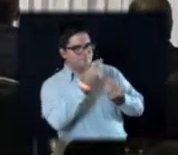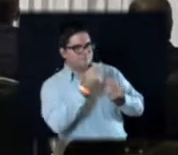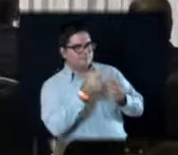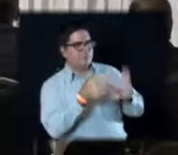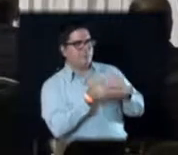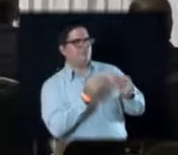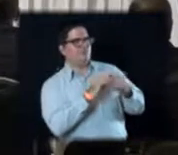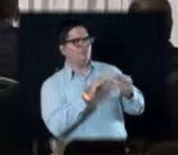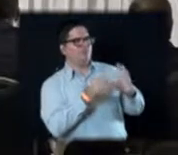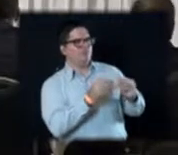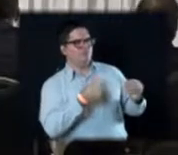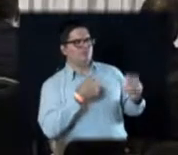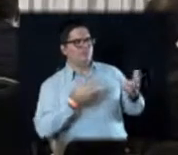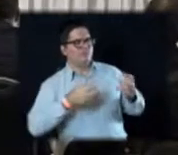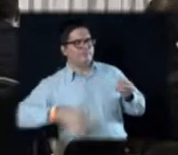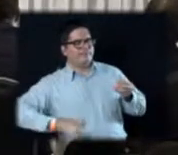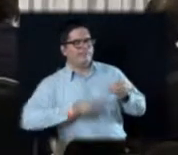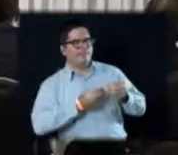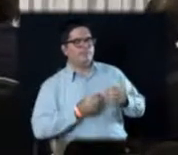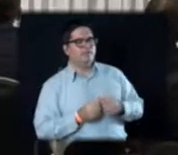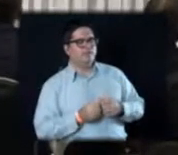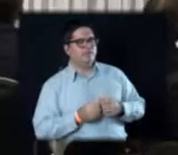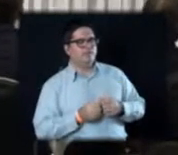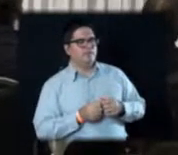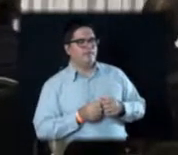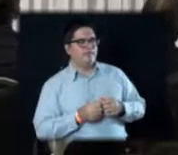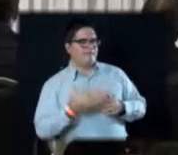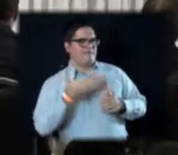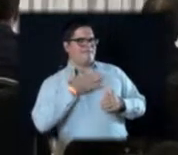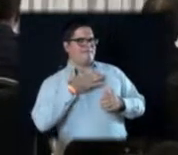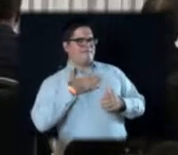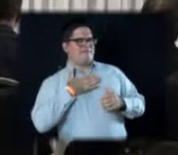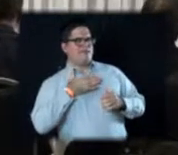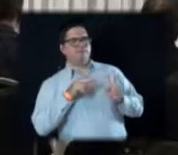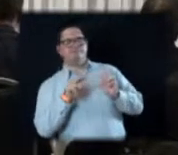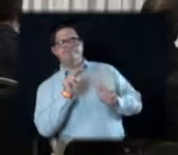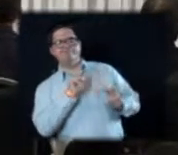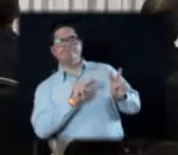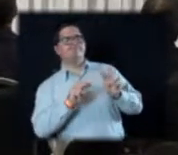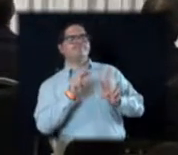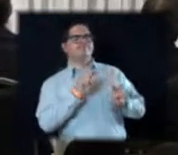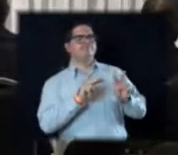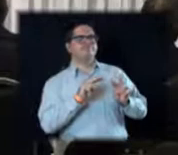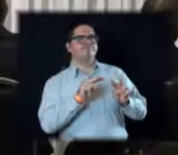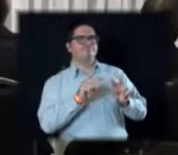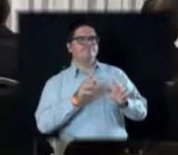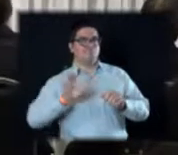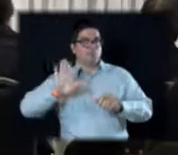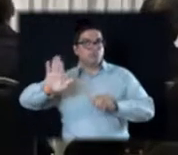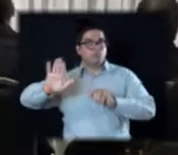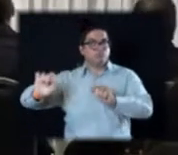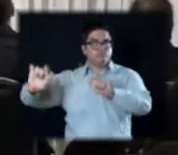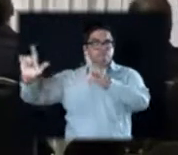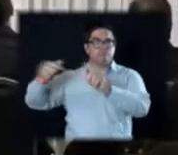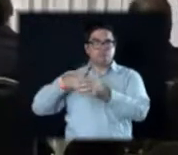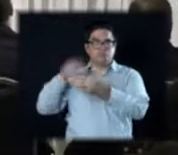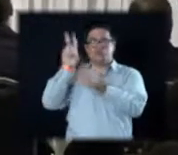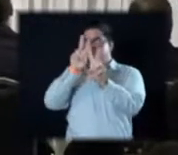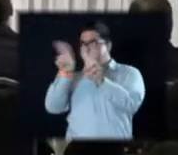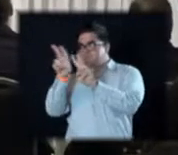unos minutos con las restricciones. Y es mi observación básica cuando leí su